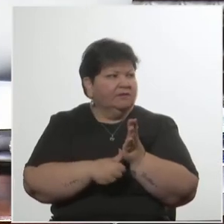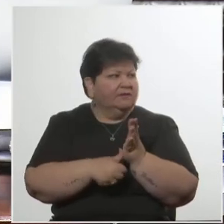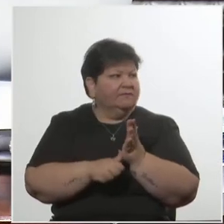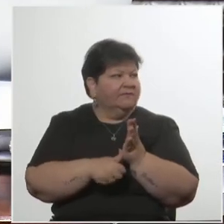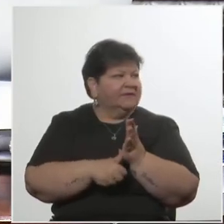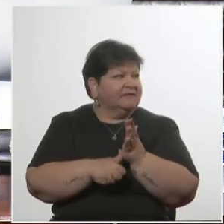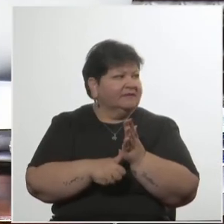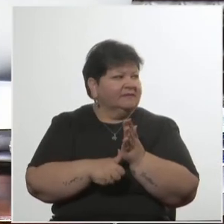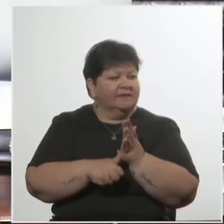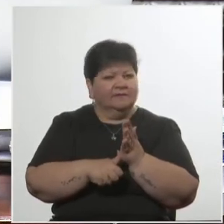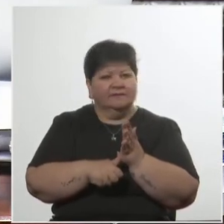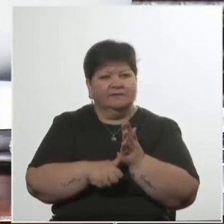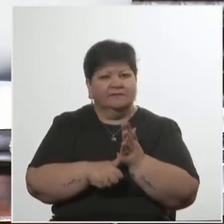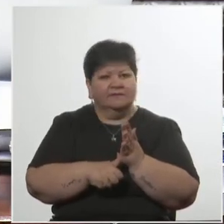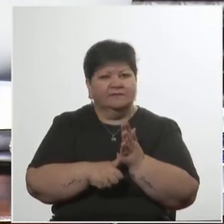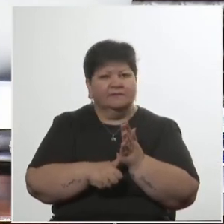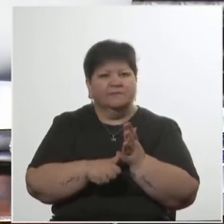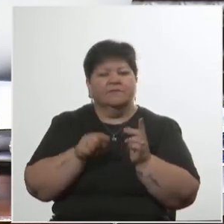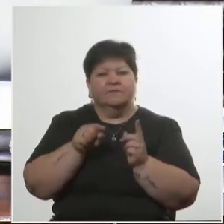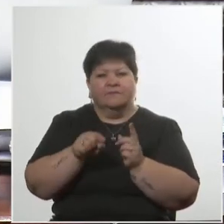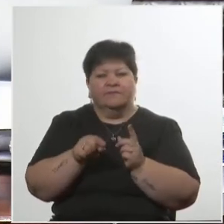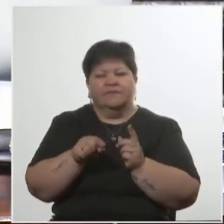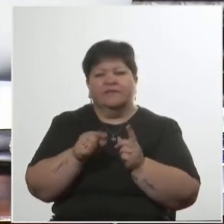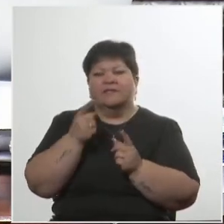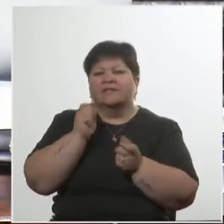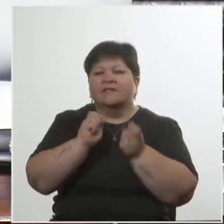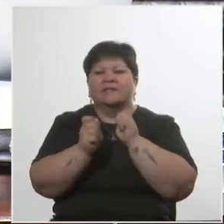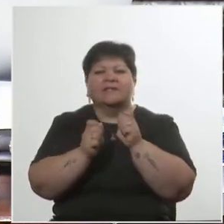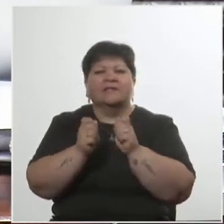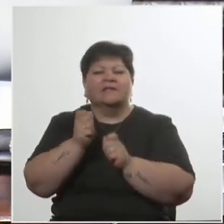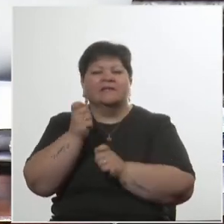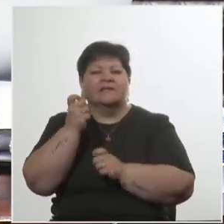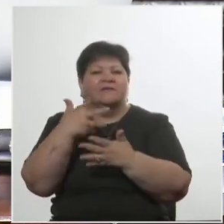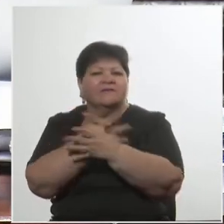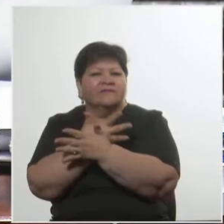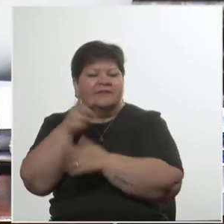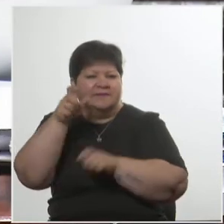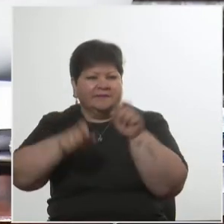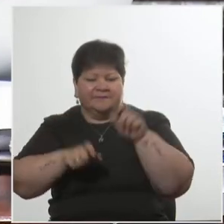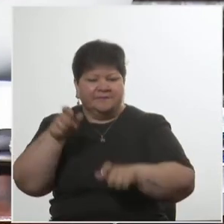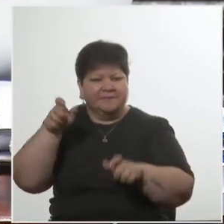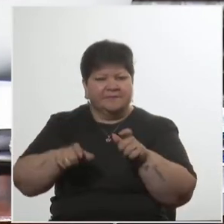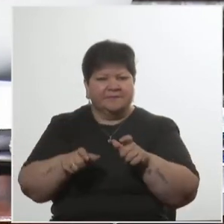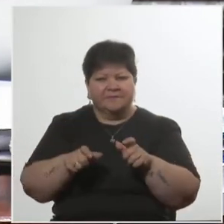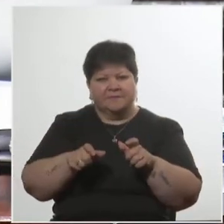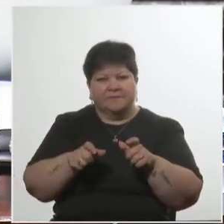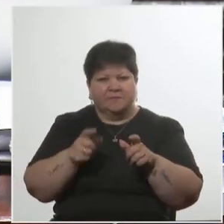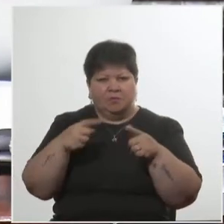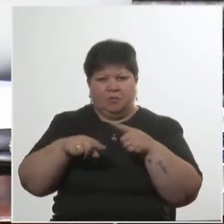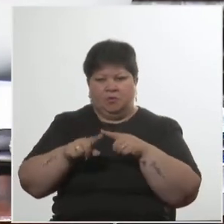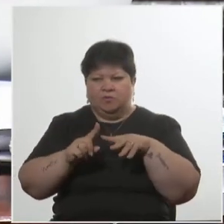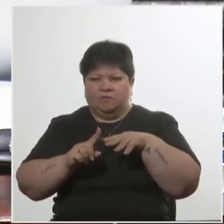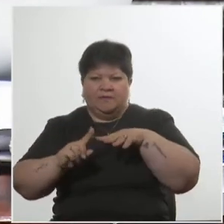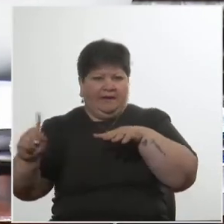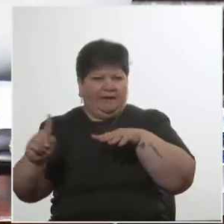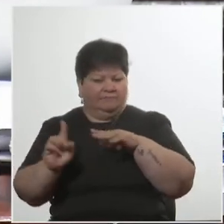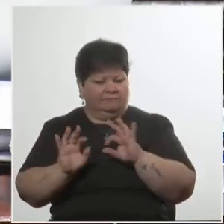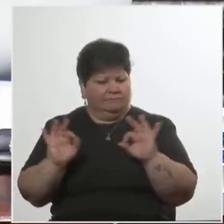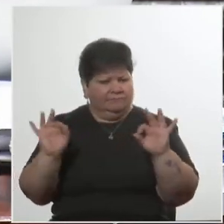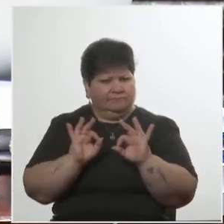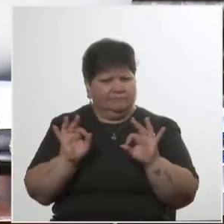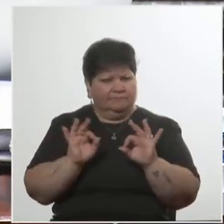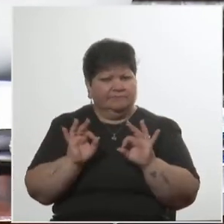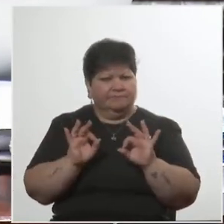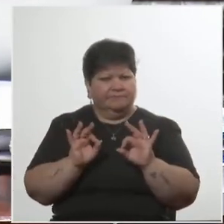se objeta también que no se identifica a las víctimas Bueno lo mismo no se excluye a ninguna será quienes